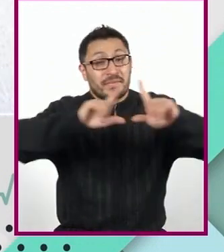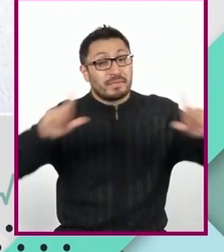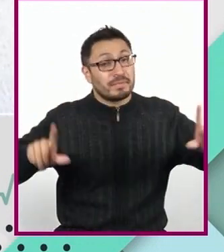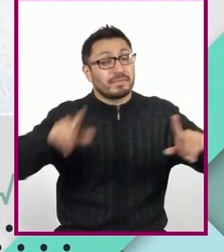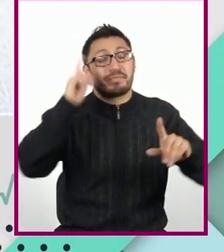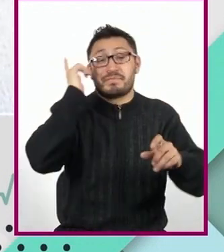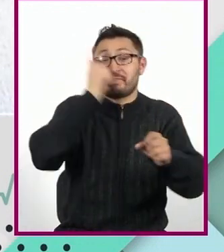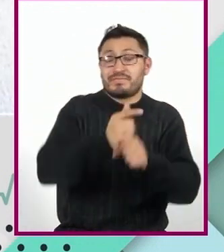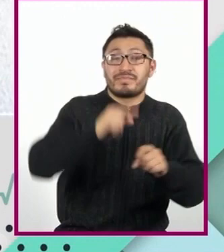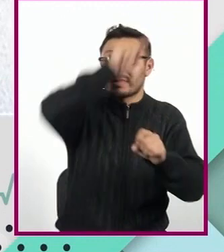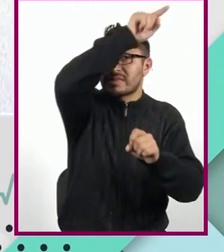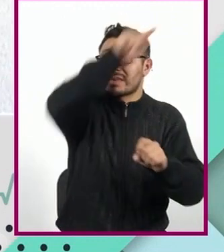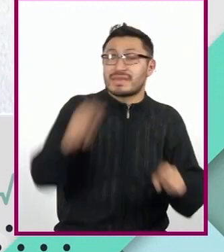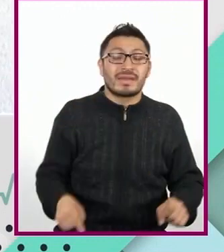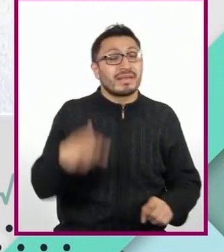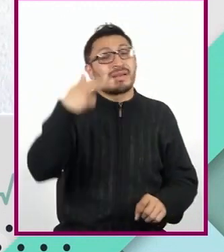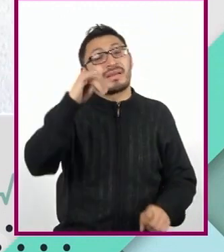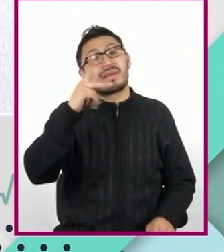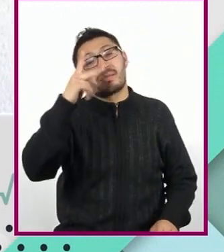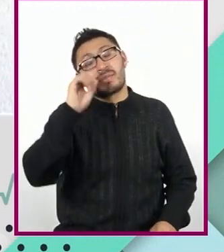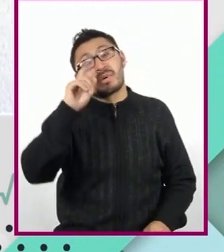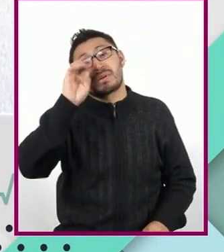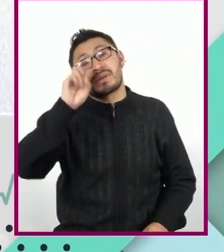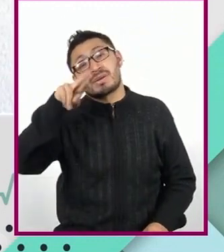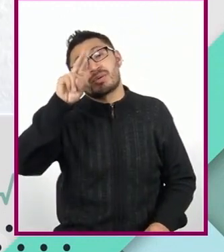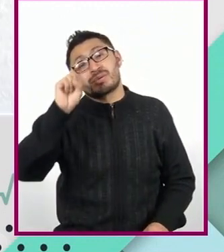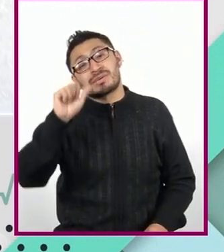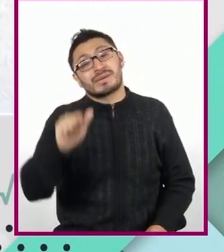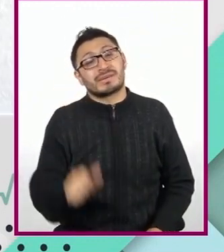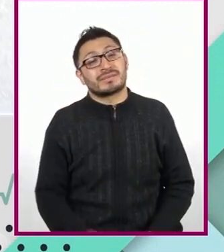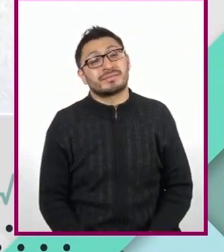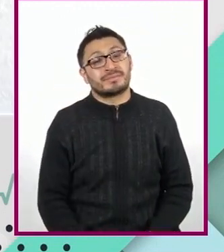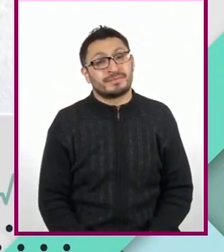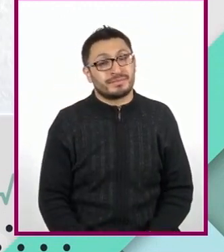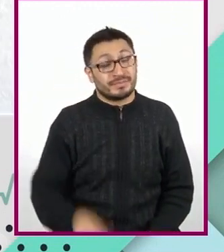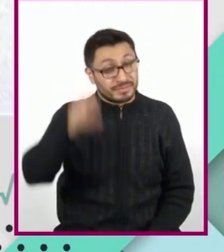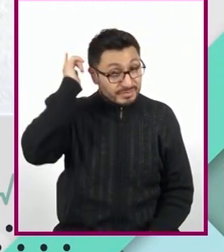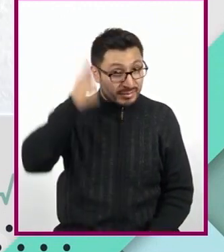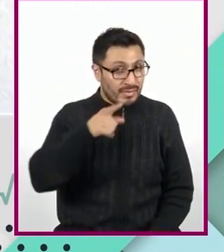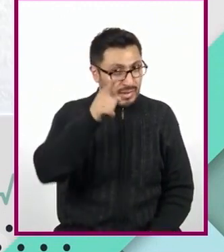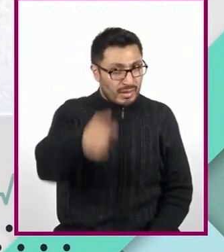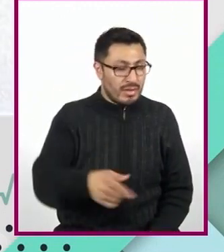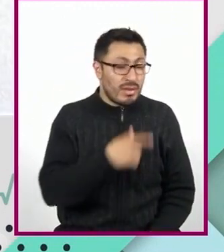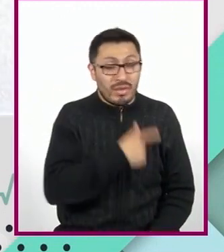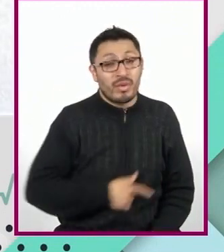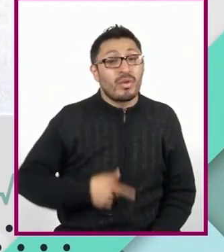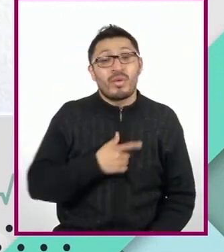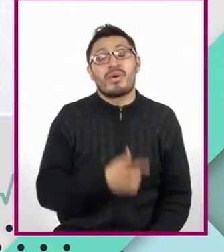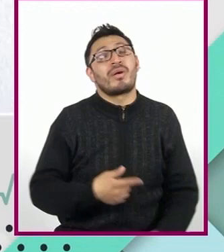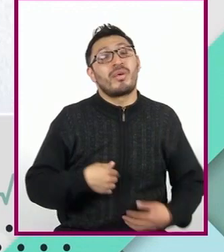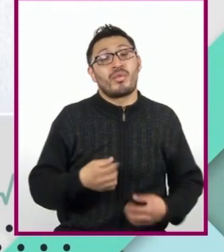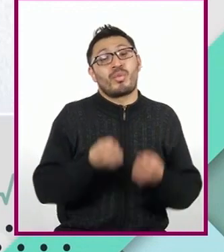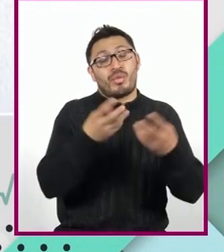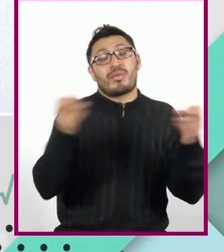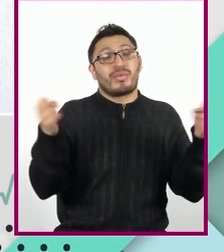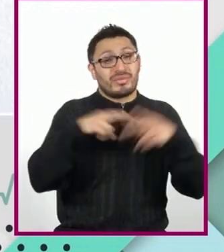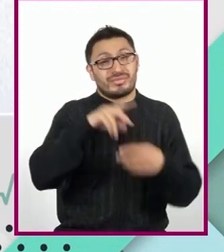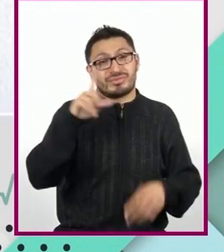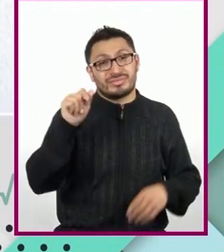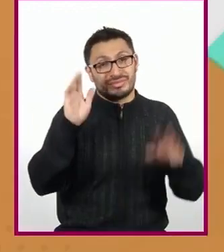la hipotenusa siempre será el lado opuesto al ángulo recto. Ojalá les haya gustado mi aportación. ¡Hasta la